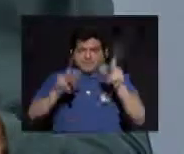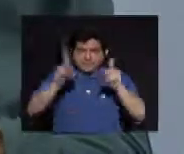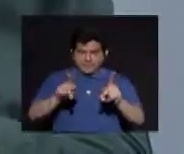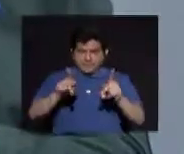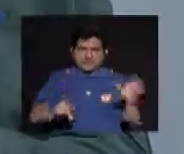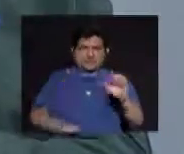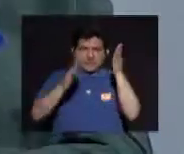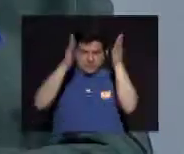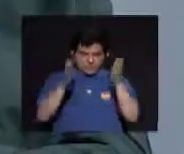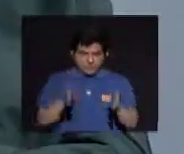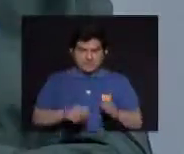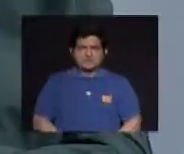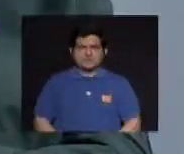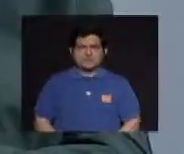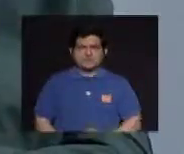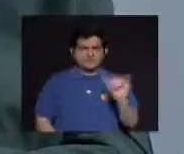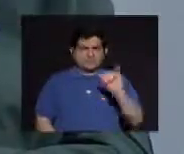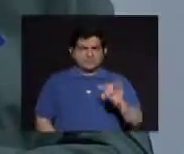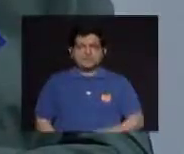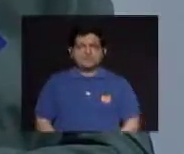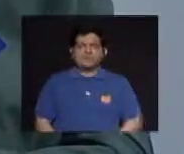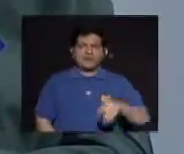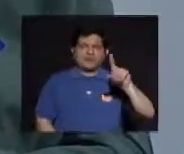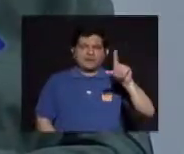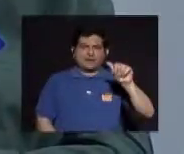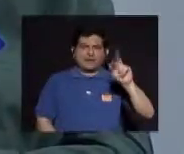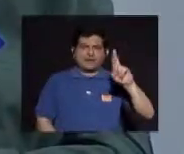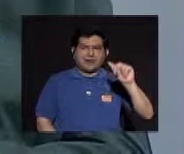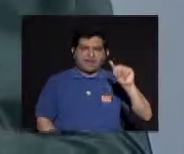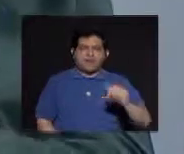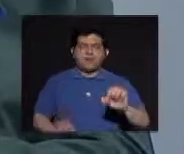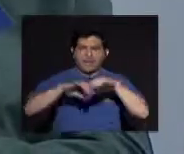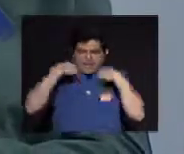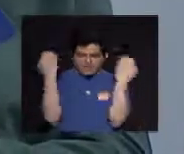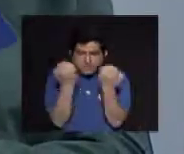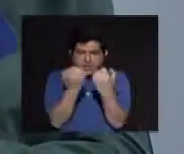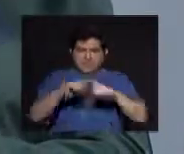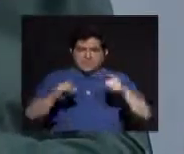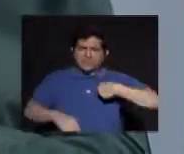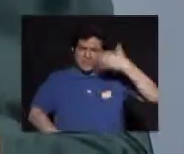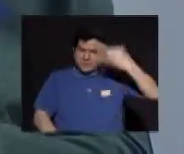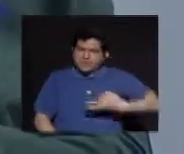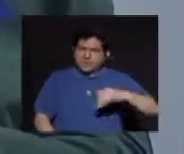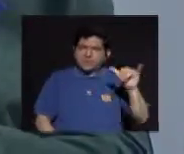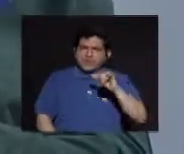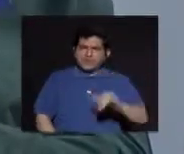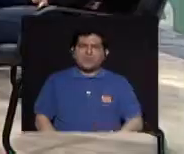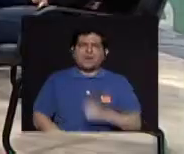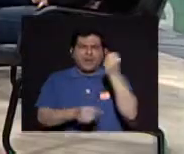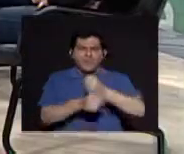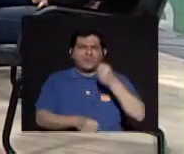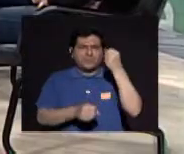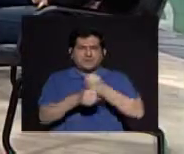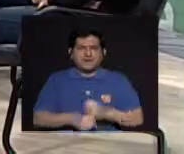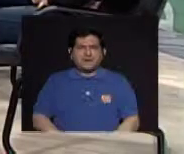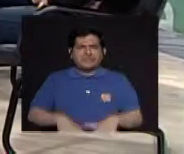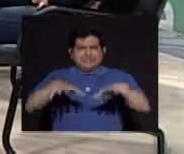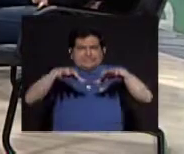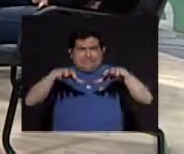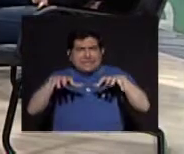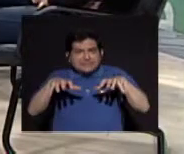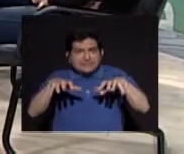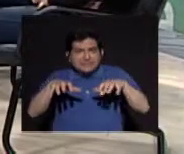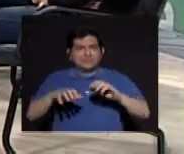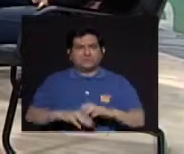ser ambas costarricenses con Laura, es hacer equipo, pero también me imagino que es un